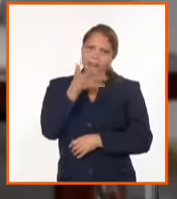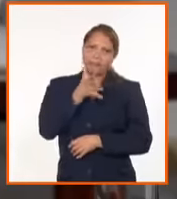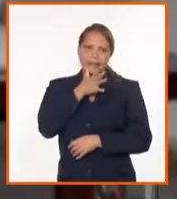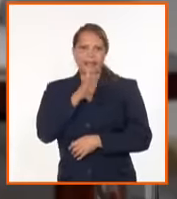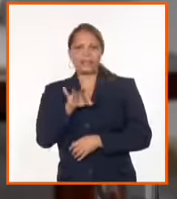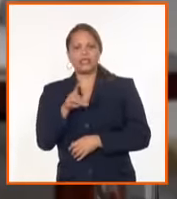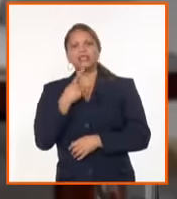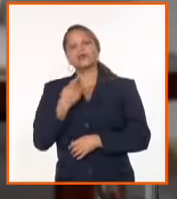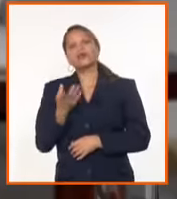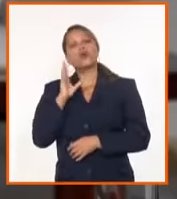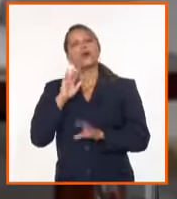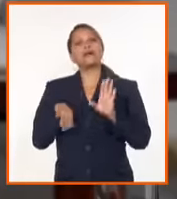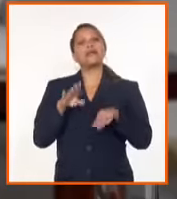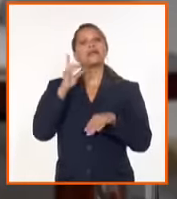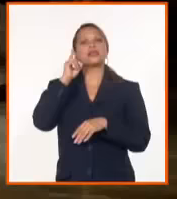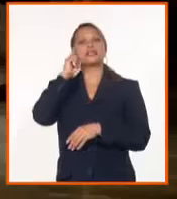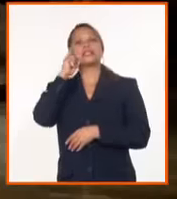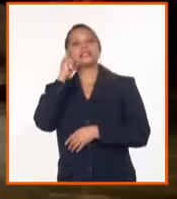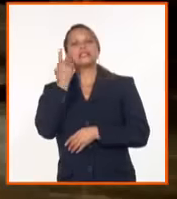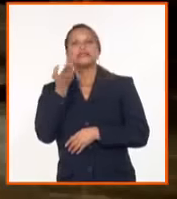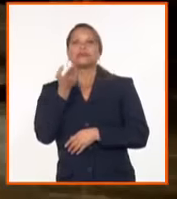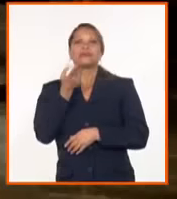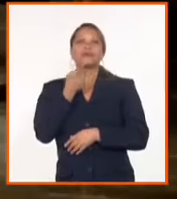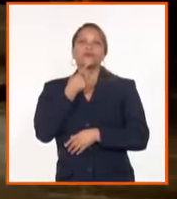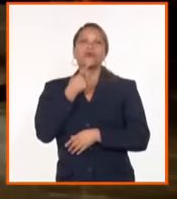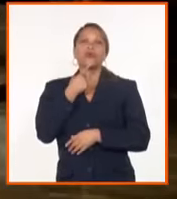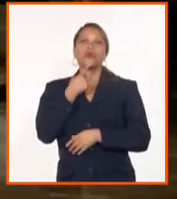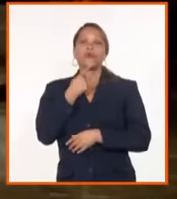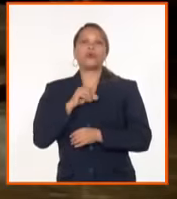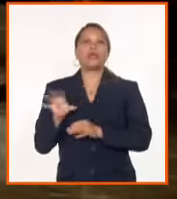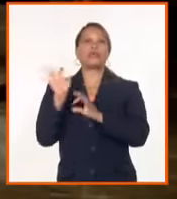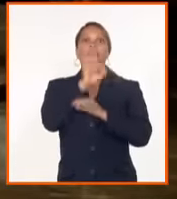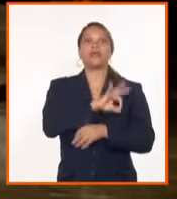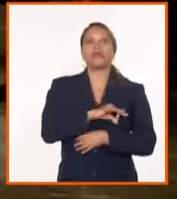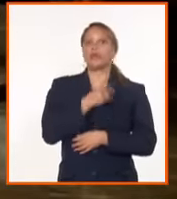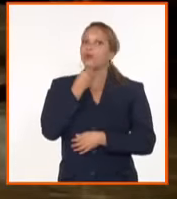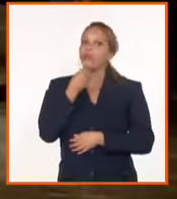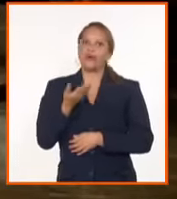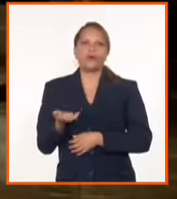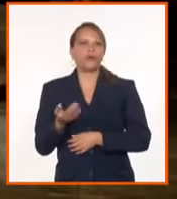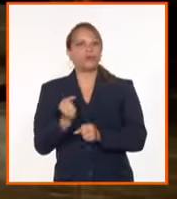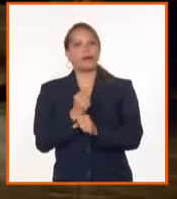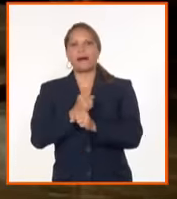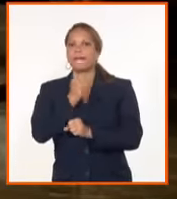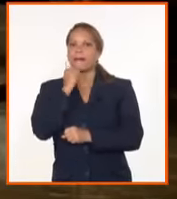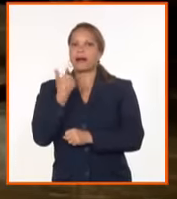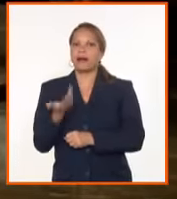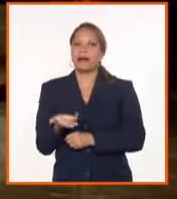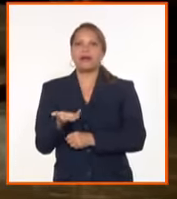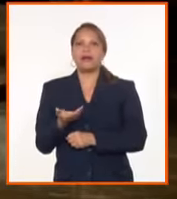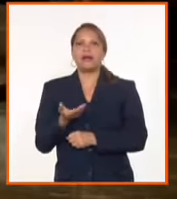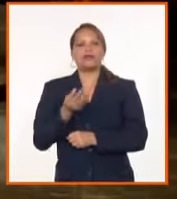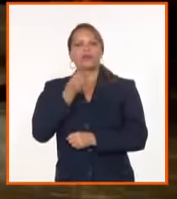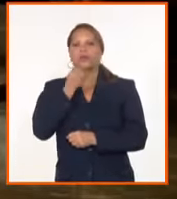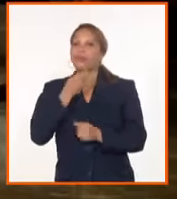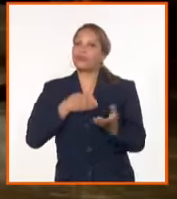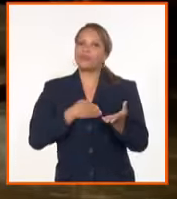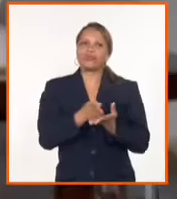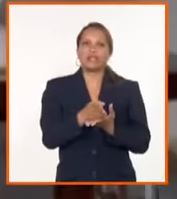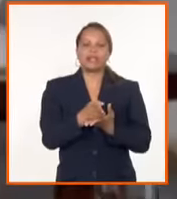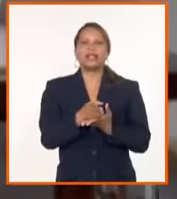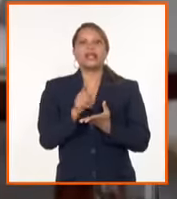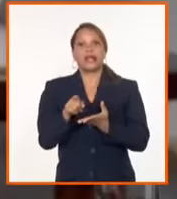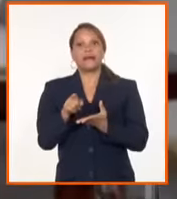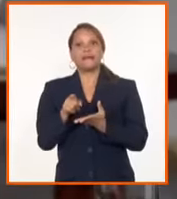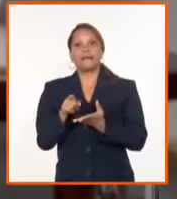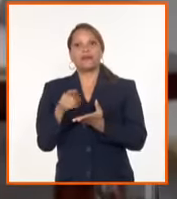día no puede ser, no doy para tanto, y me quedo, digamos, a mitad de camino, no logro seguirlo siempre en ese